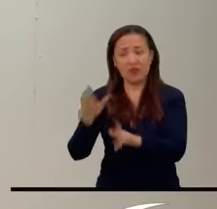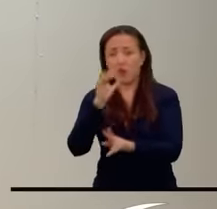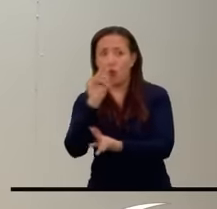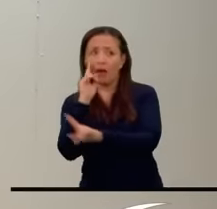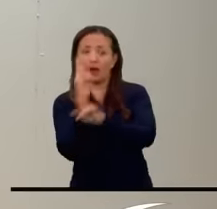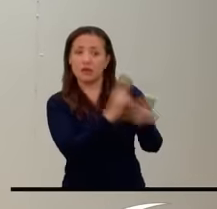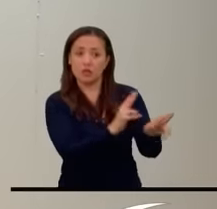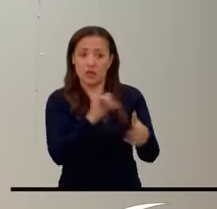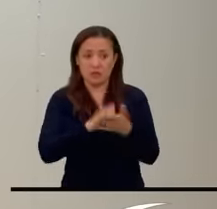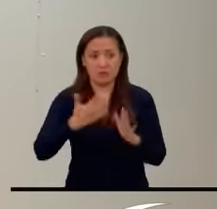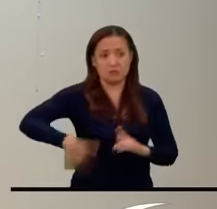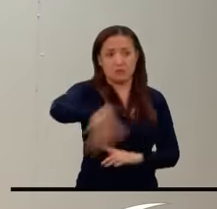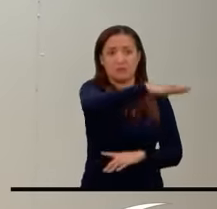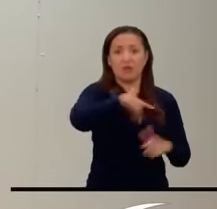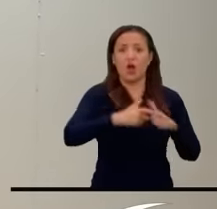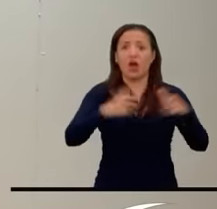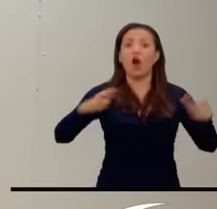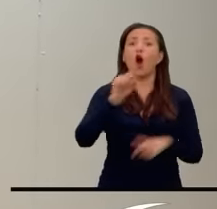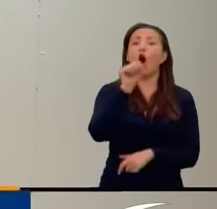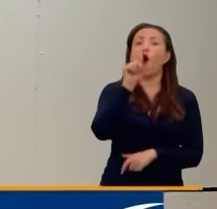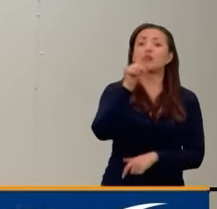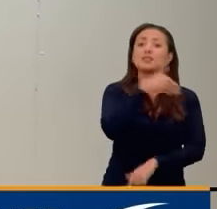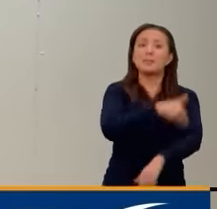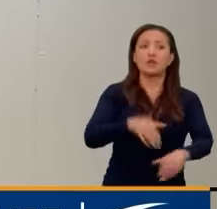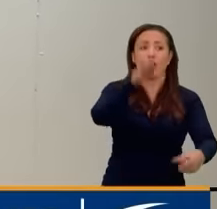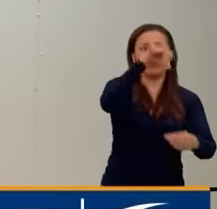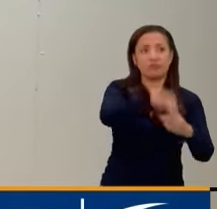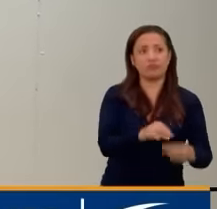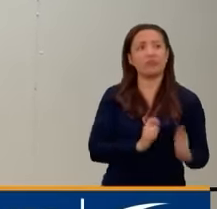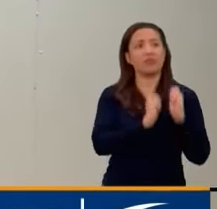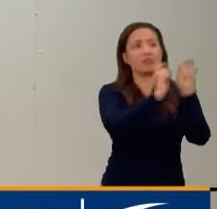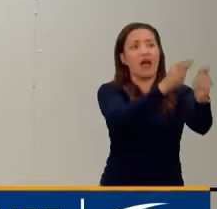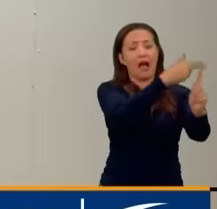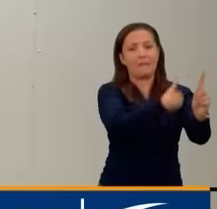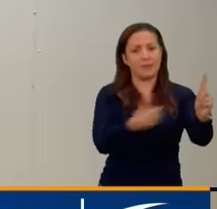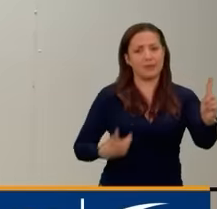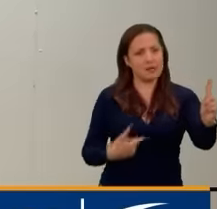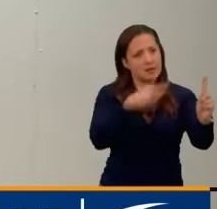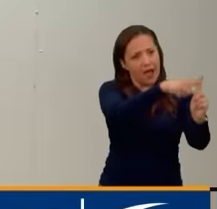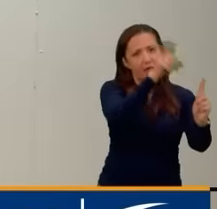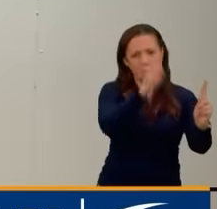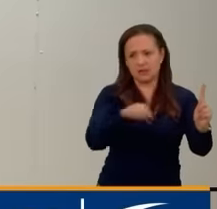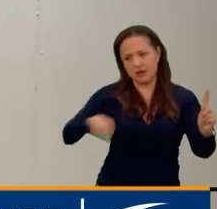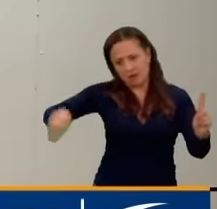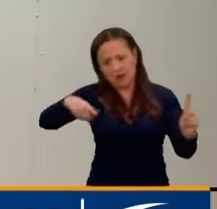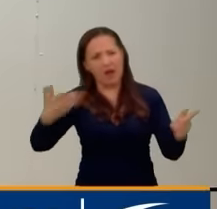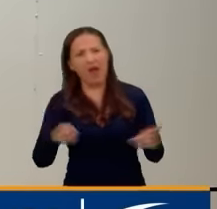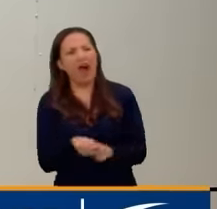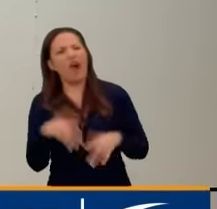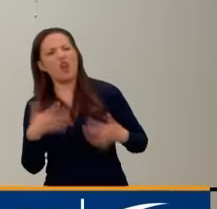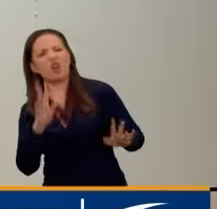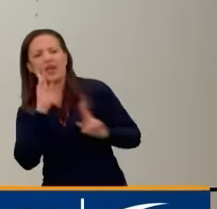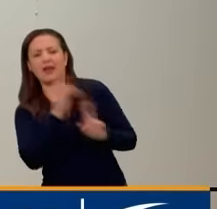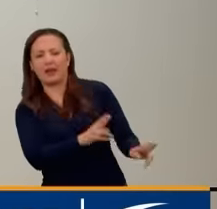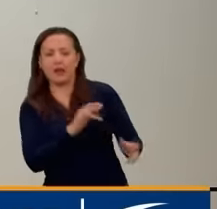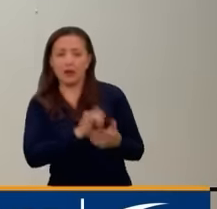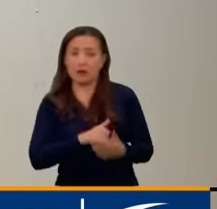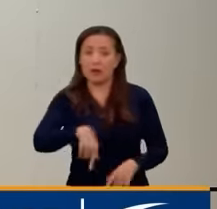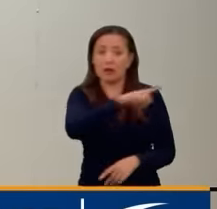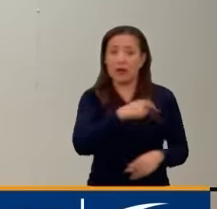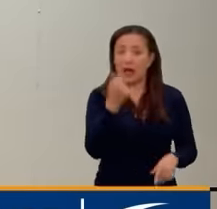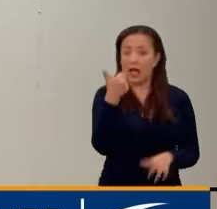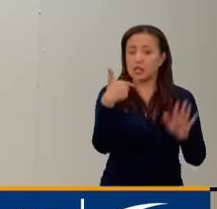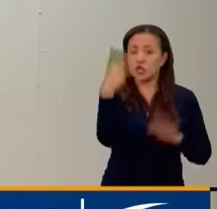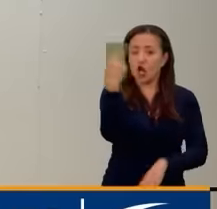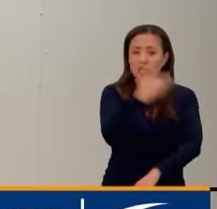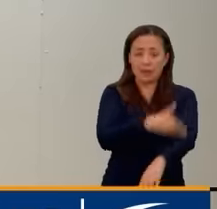de 11 millones de colombianos le dieron un mandato al presidente. Transforma el país. Más de 11 millones de colombianos estuvieron de acuerdo con una reforma a